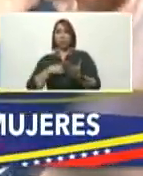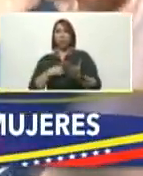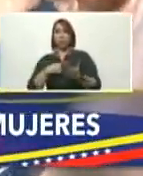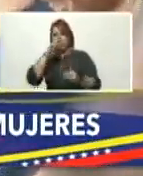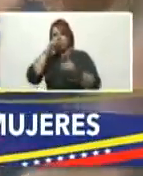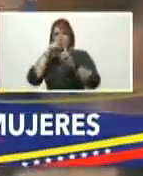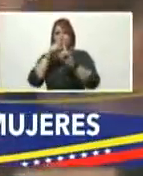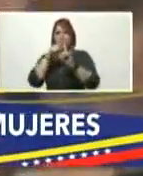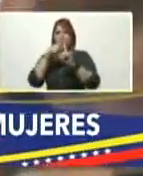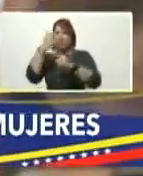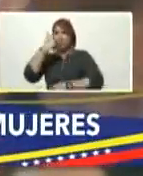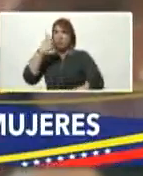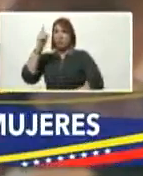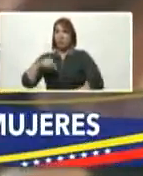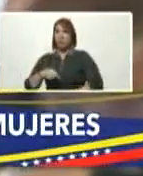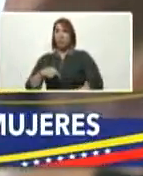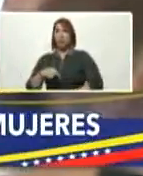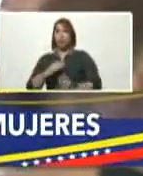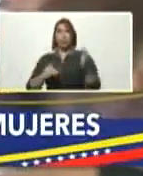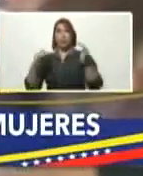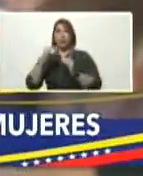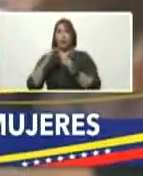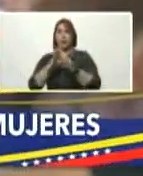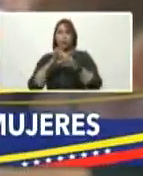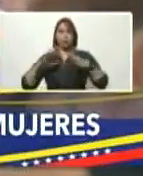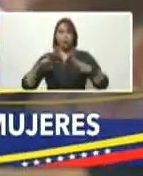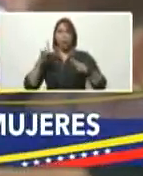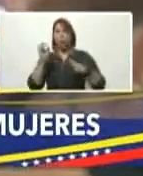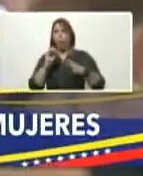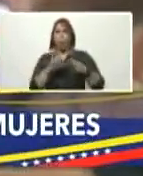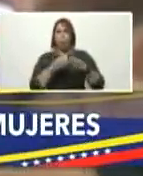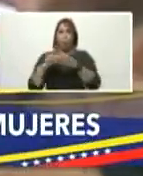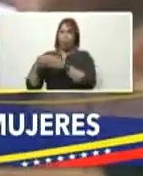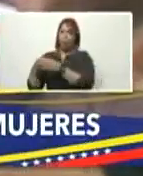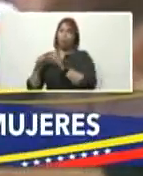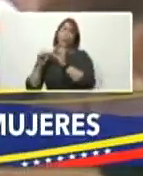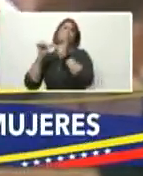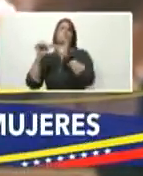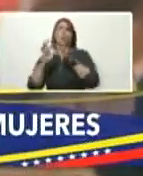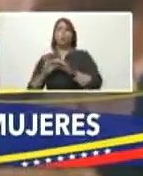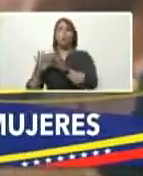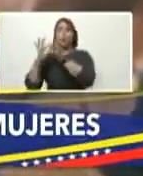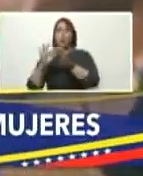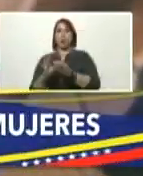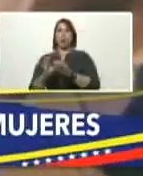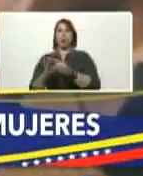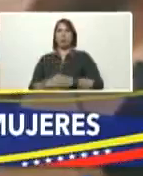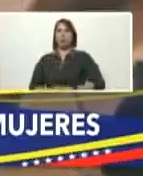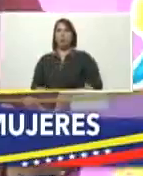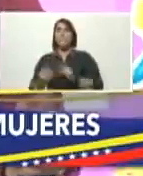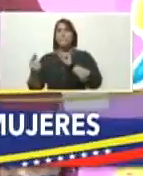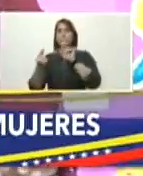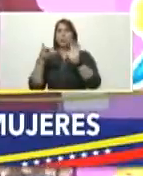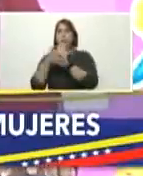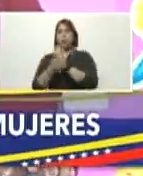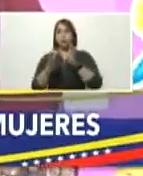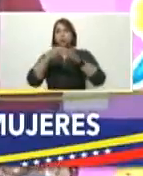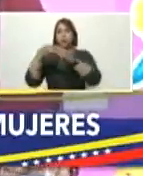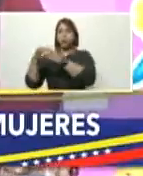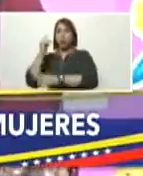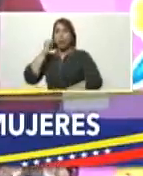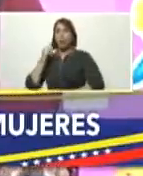a superar ciertamente el sectarismo, el divisionismo y a seguir consolidando la unidad. Por eso creemos que el debate sobre la organización de